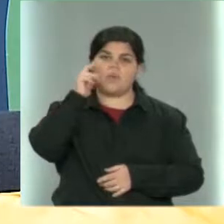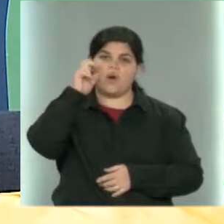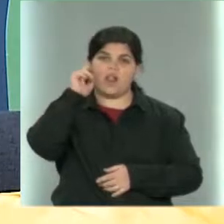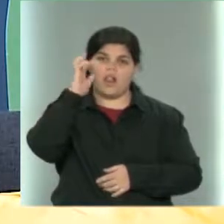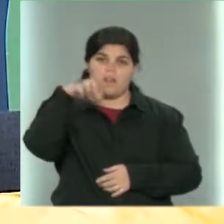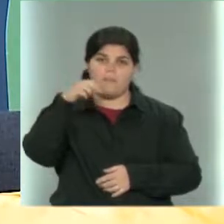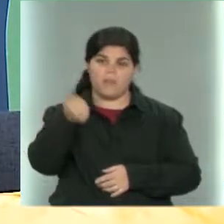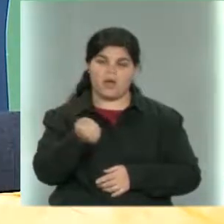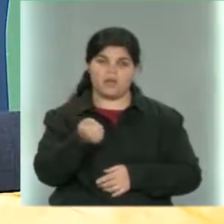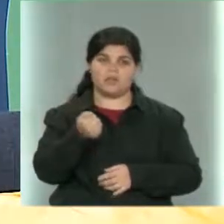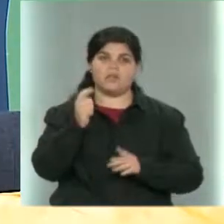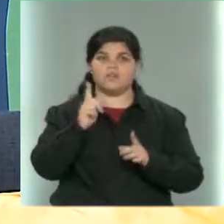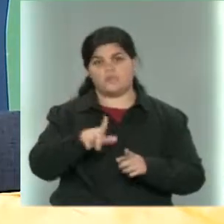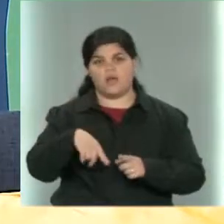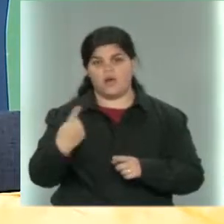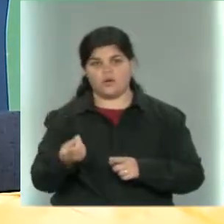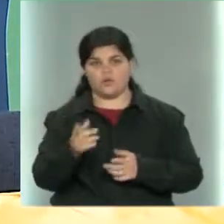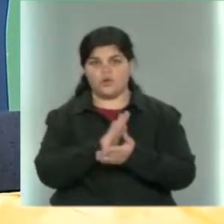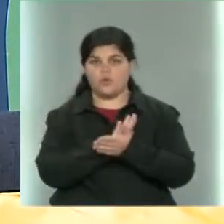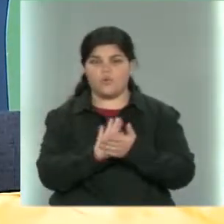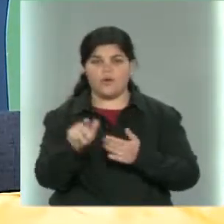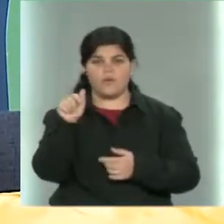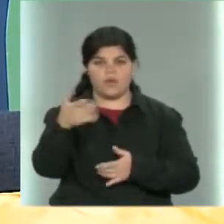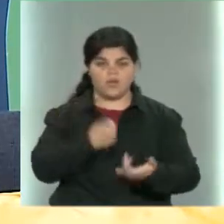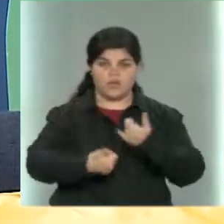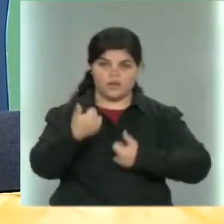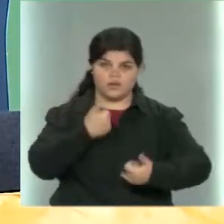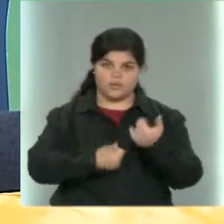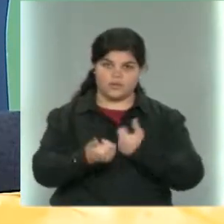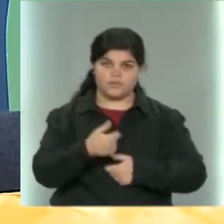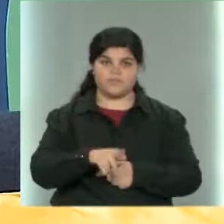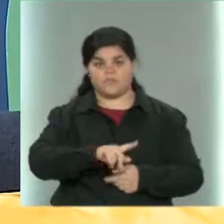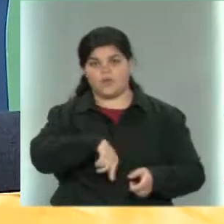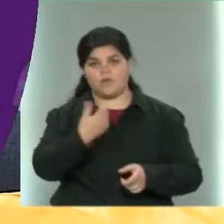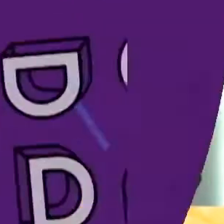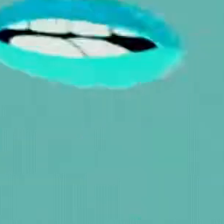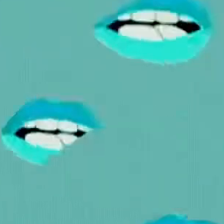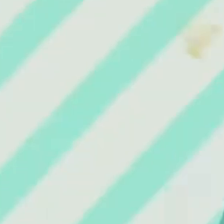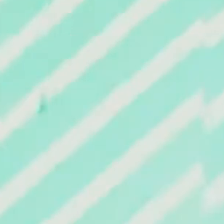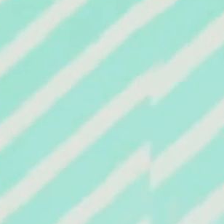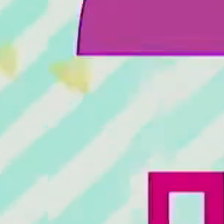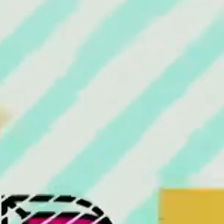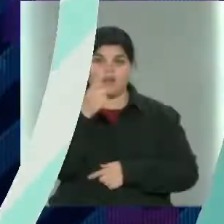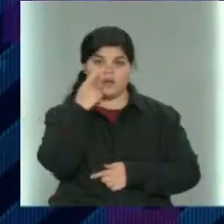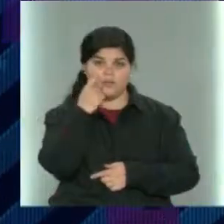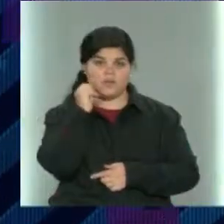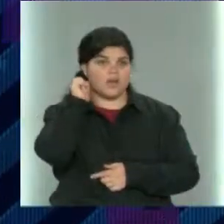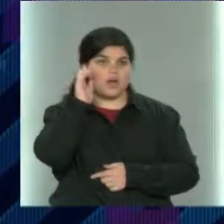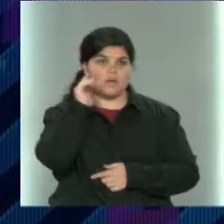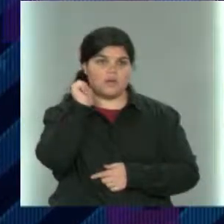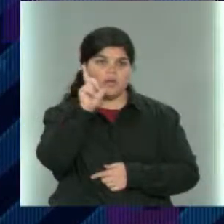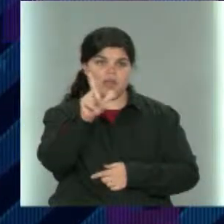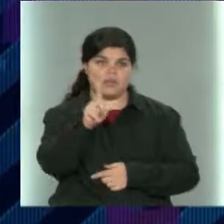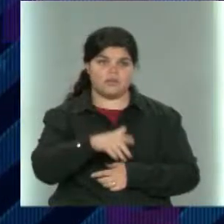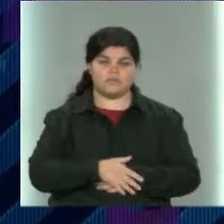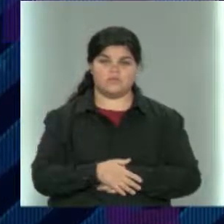por Alejandría, y por supuesto una obra nueva que nos va a contar ella en el día de hoy. Y en la siguiente placa lo presentamos a él, que es Gabriel Jiménez,